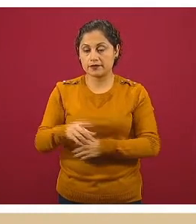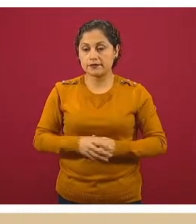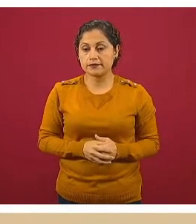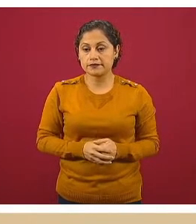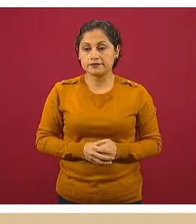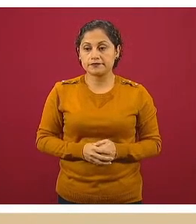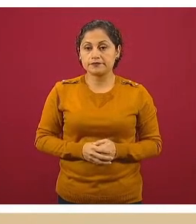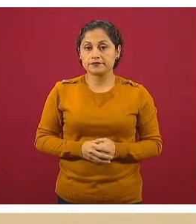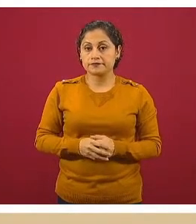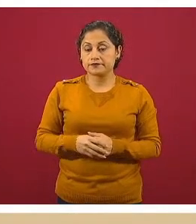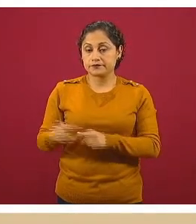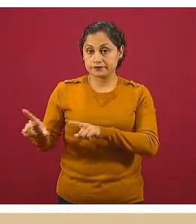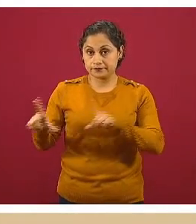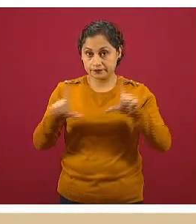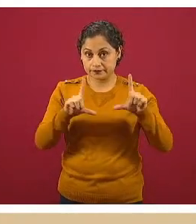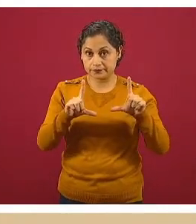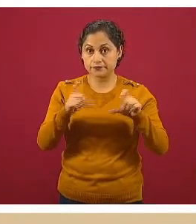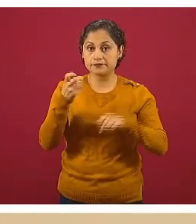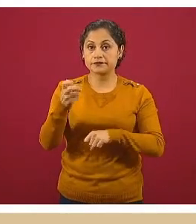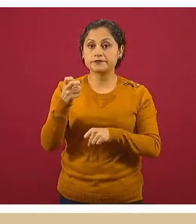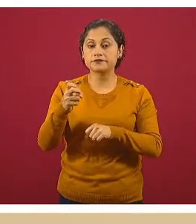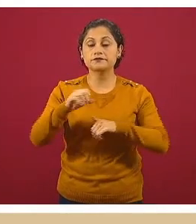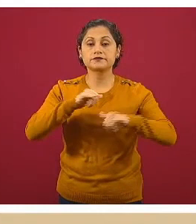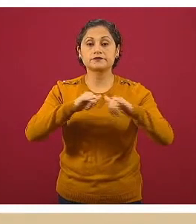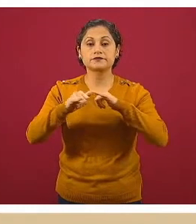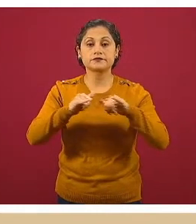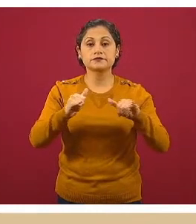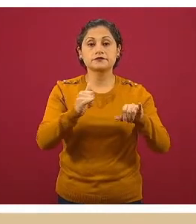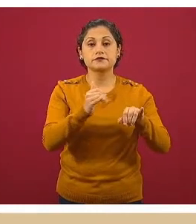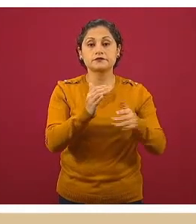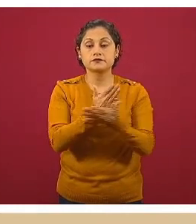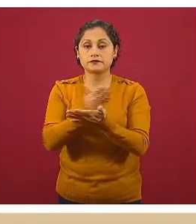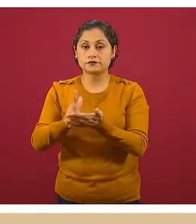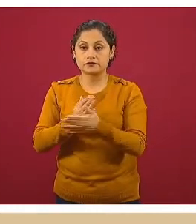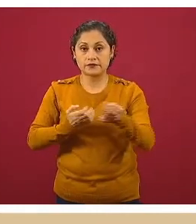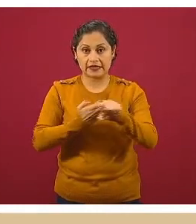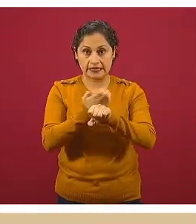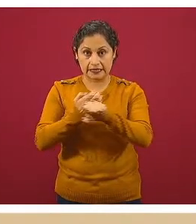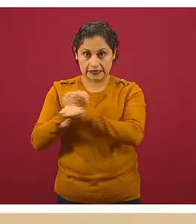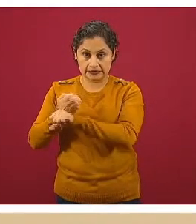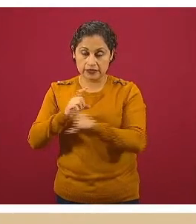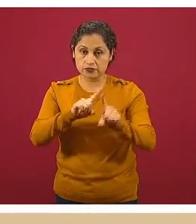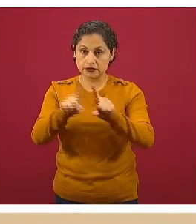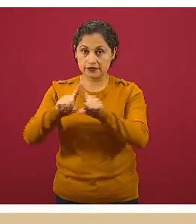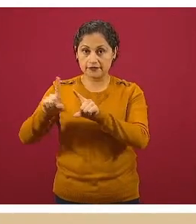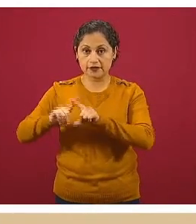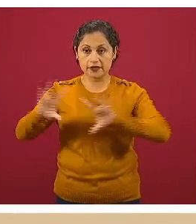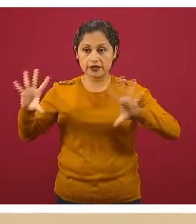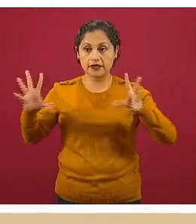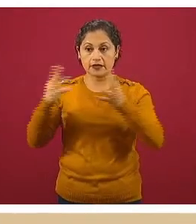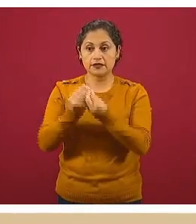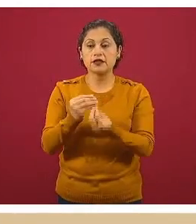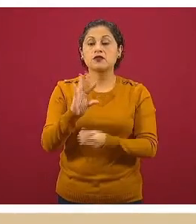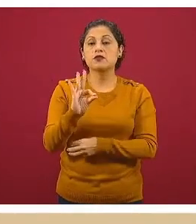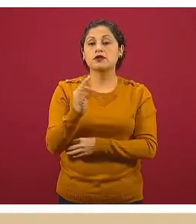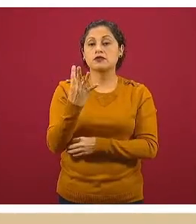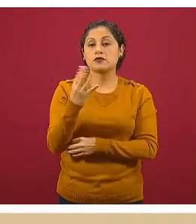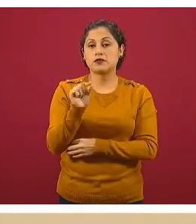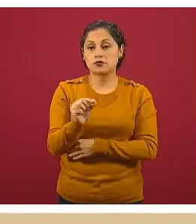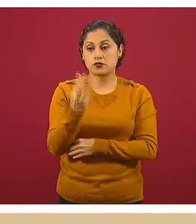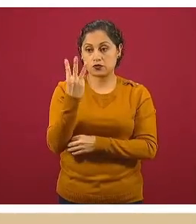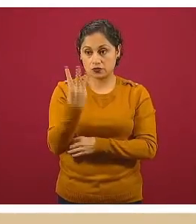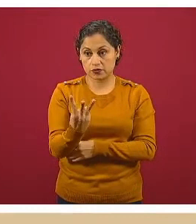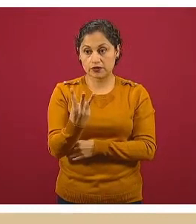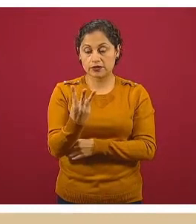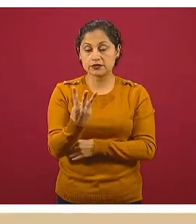nuestra distribución de carga de enfermedad por entidad federativa de todos los casos acumulados, 44.3 los casos